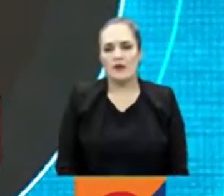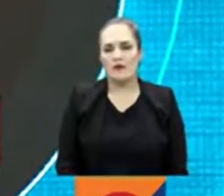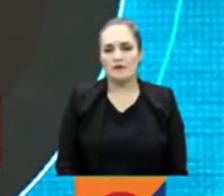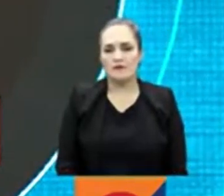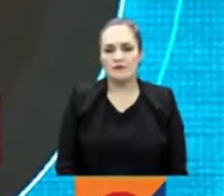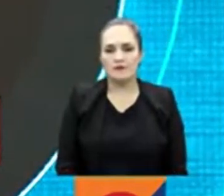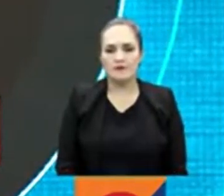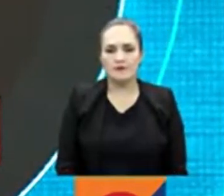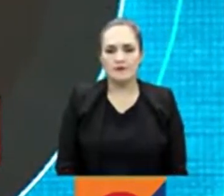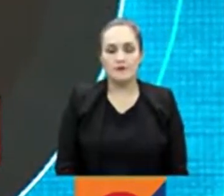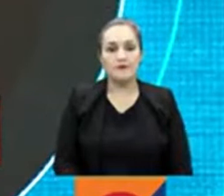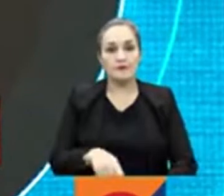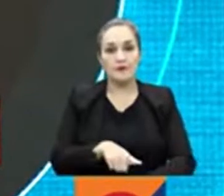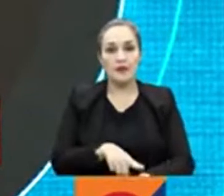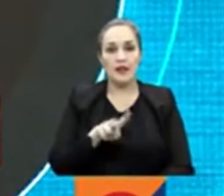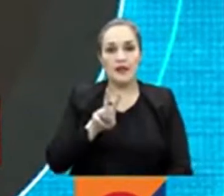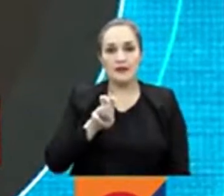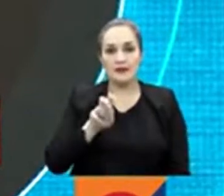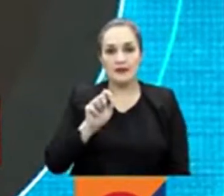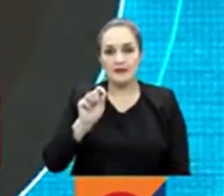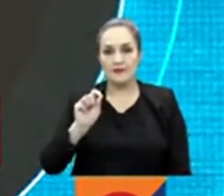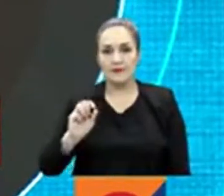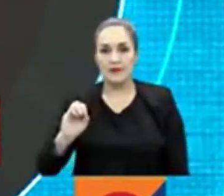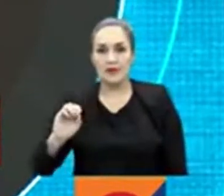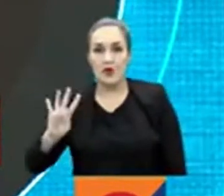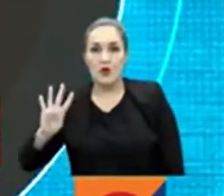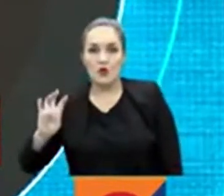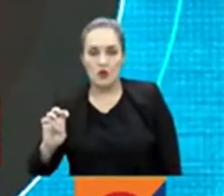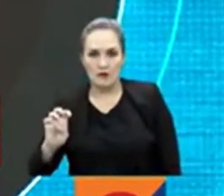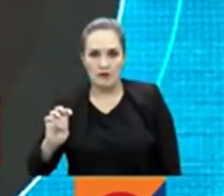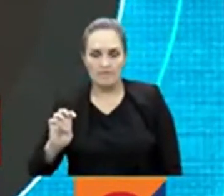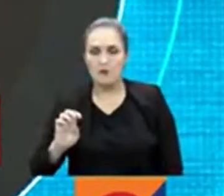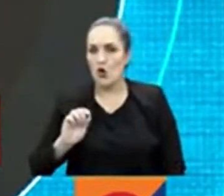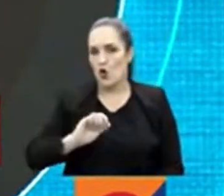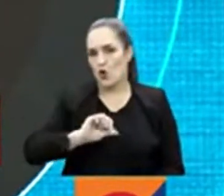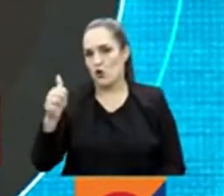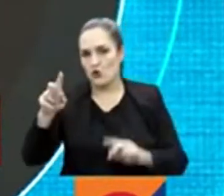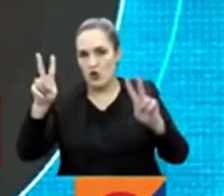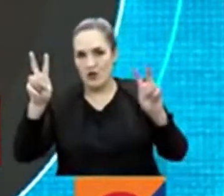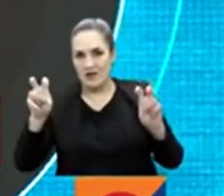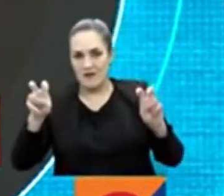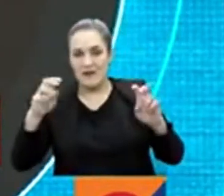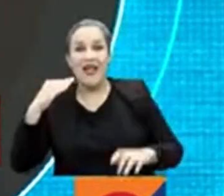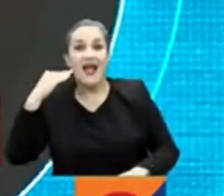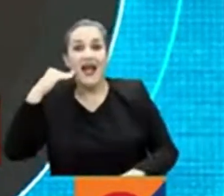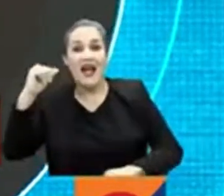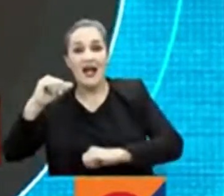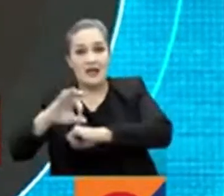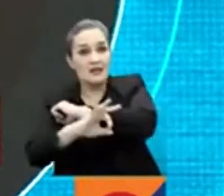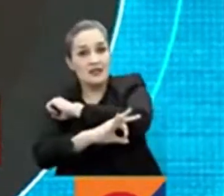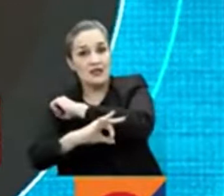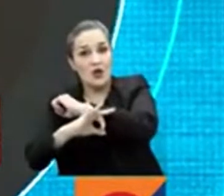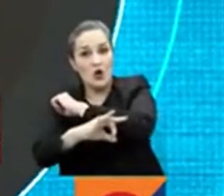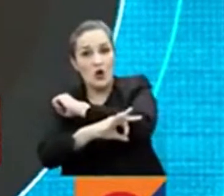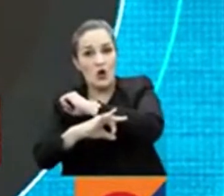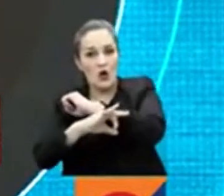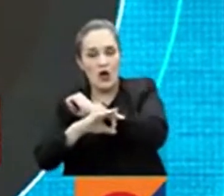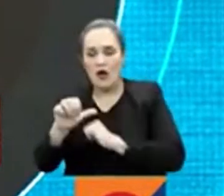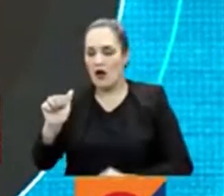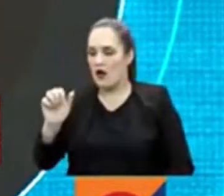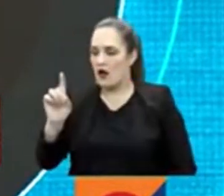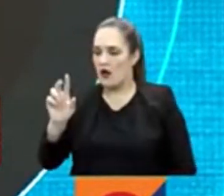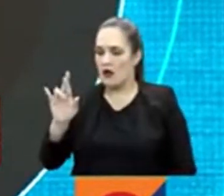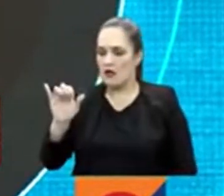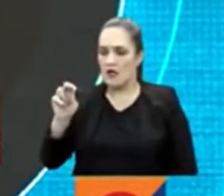Y a las 7:09 cambiamos de información porque Medicina Legal entregó el cuerpo de Adriana Pinzón a sus familiares y en Zipaquirá le rinden homenaje